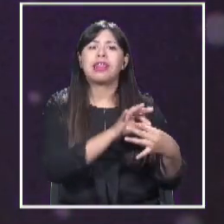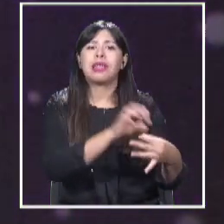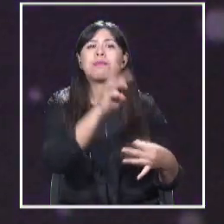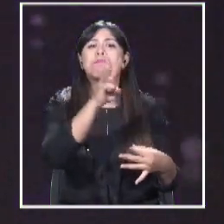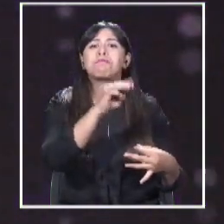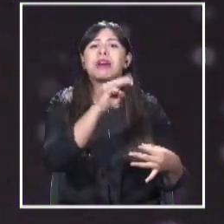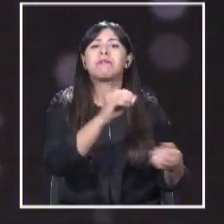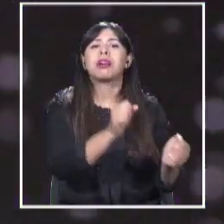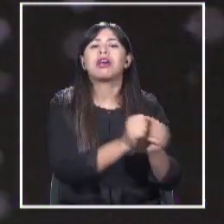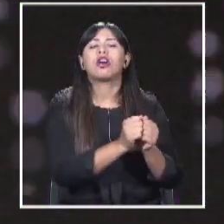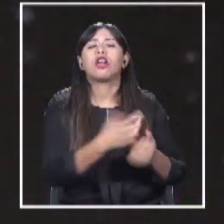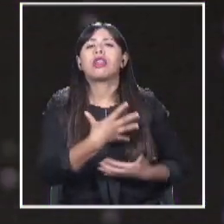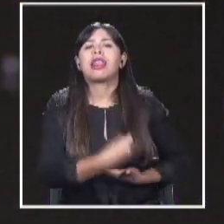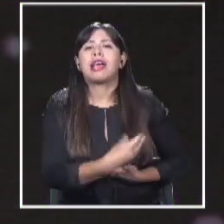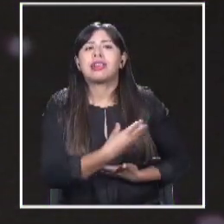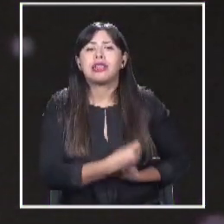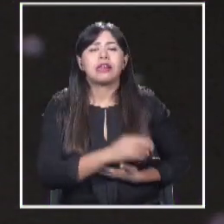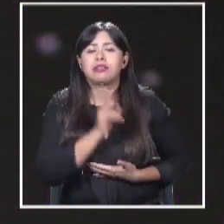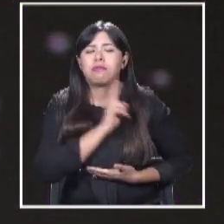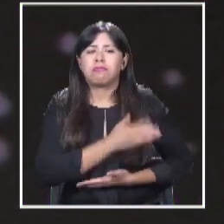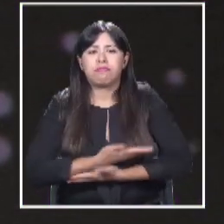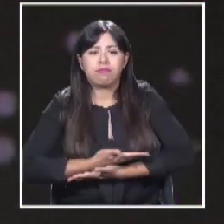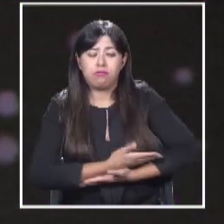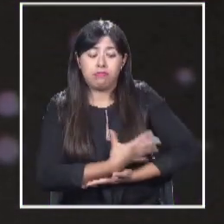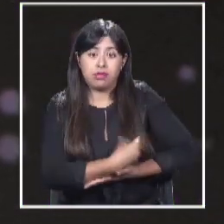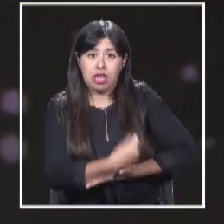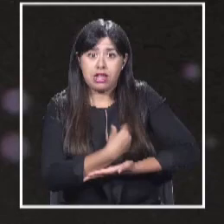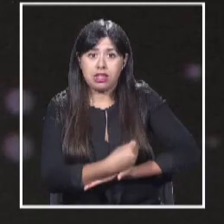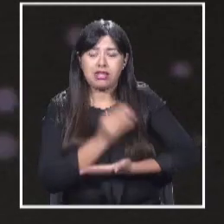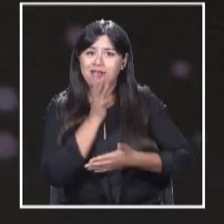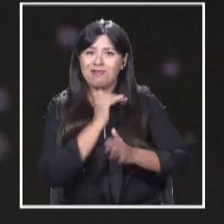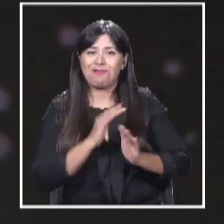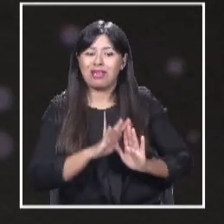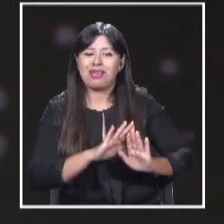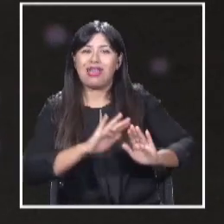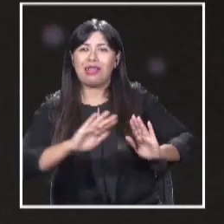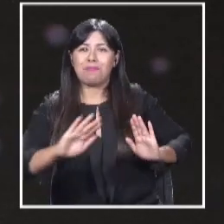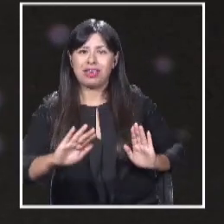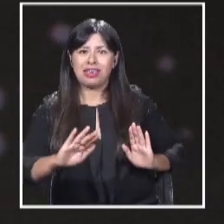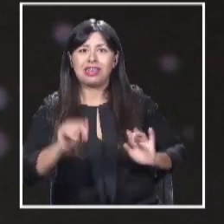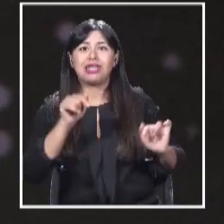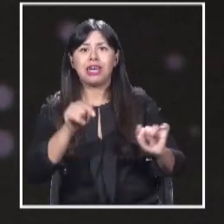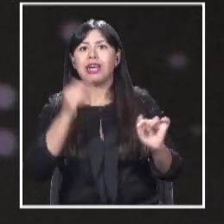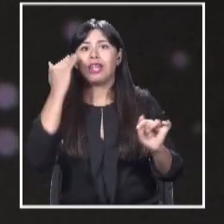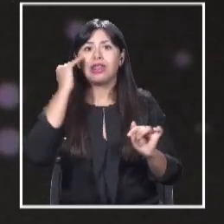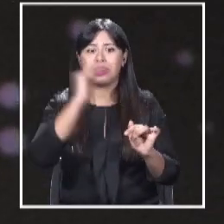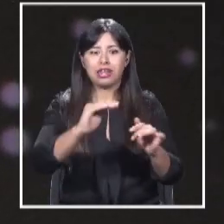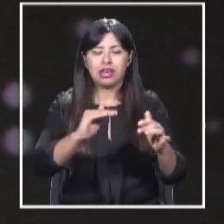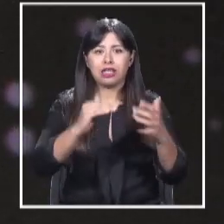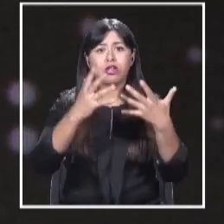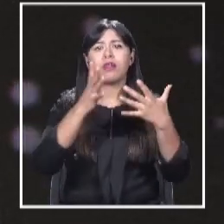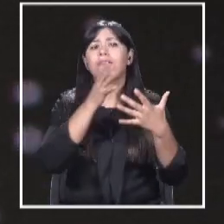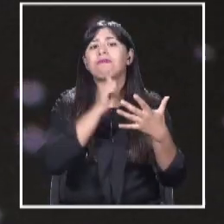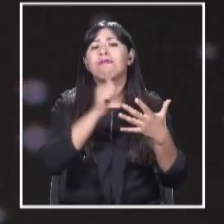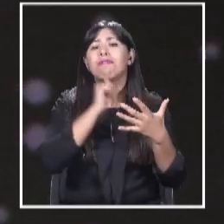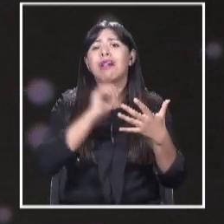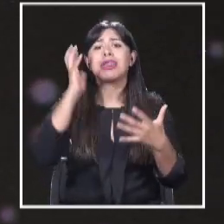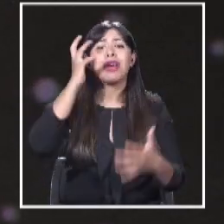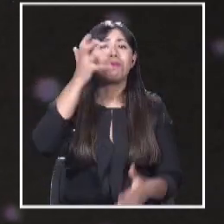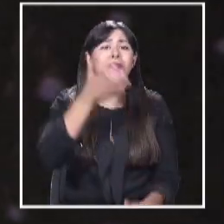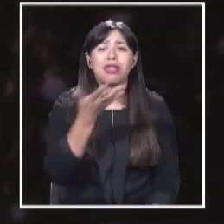madre a través de la lactancia, ¿no? O sea que ahí hay un poco un relajo de esa dependencia. Pero seguimos siendo inmaduros. Somos una